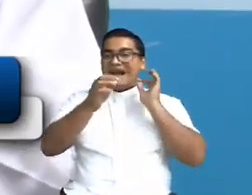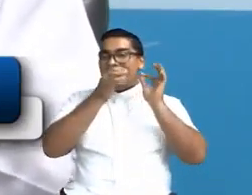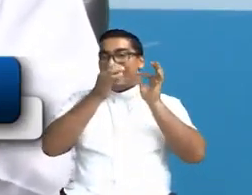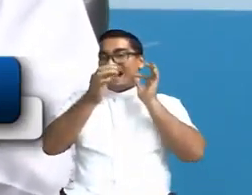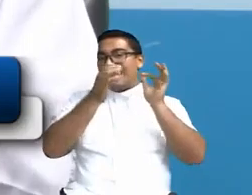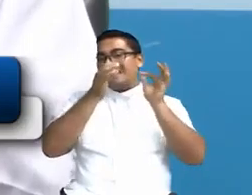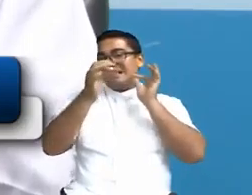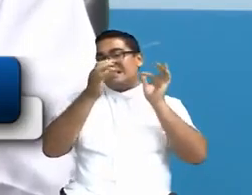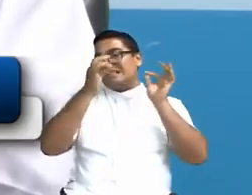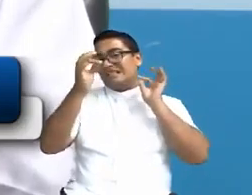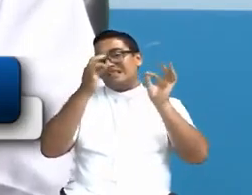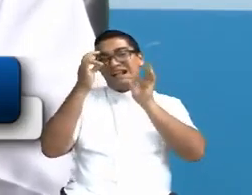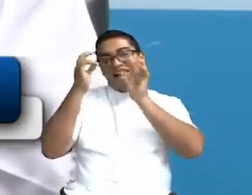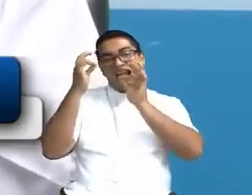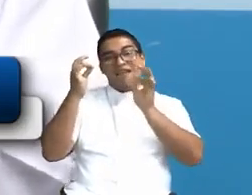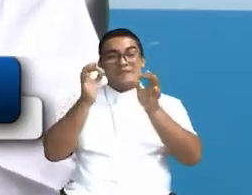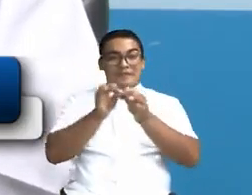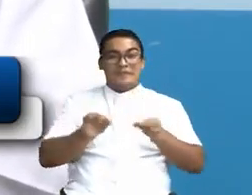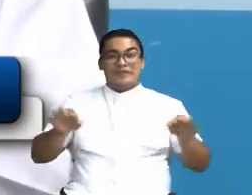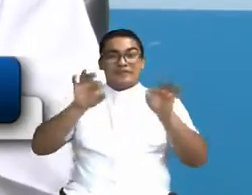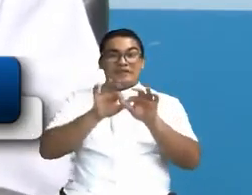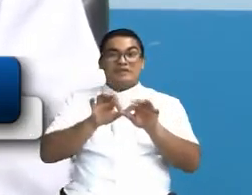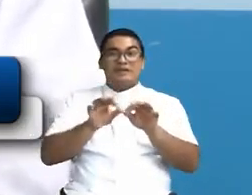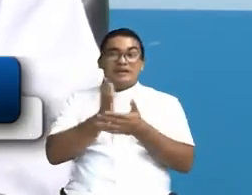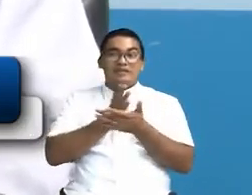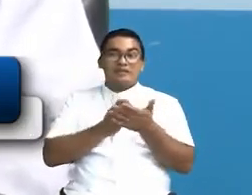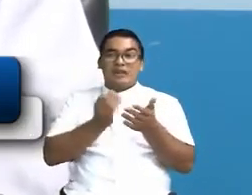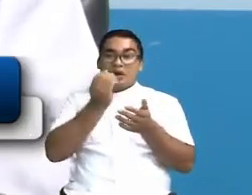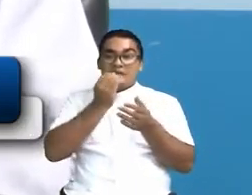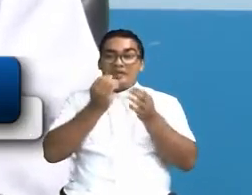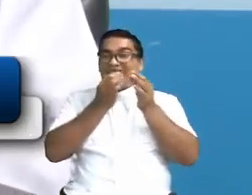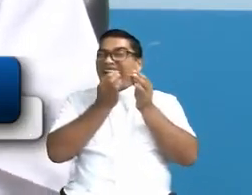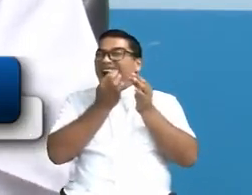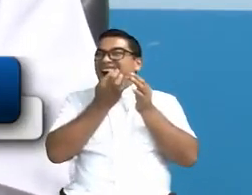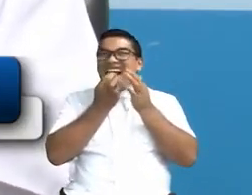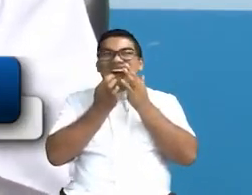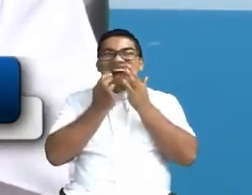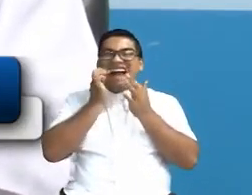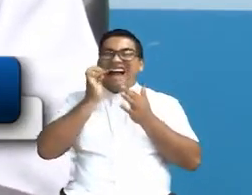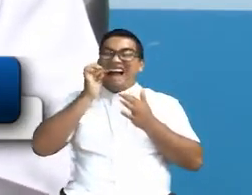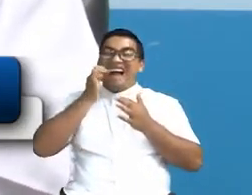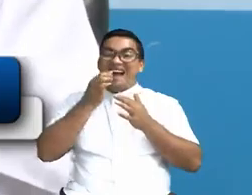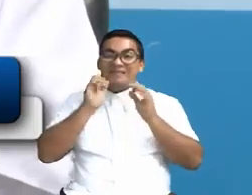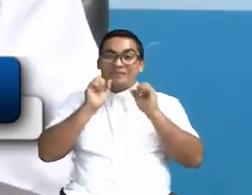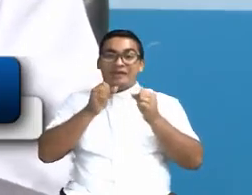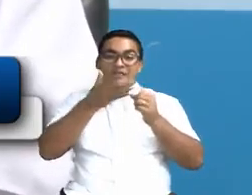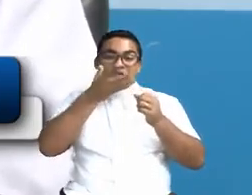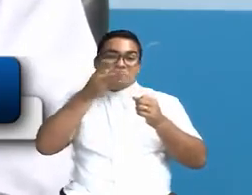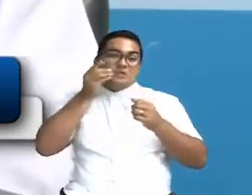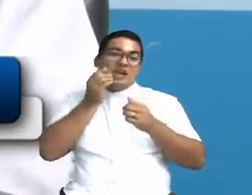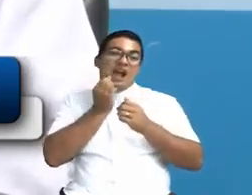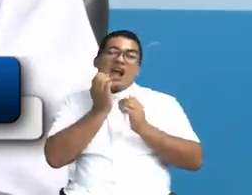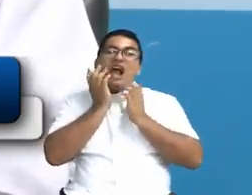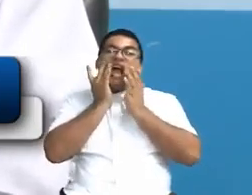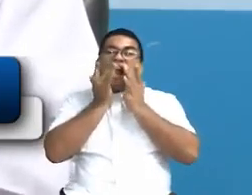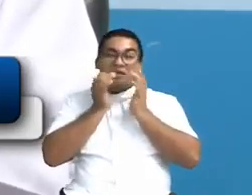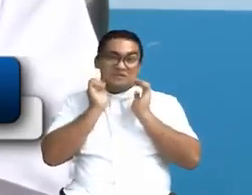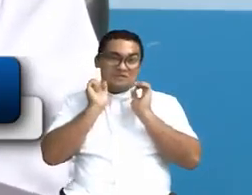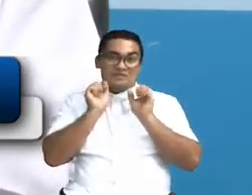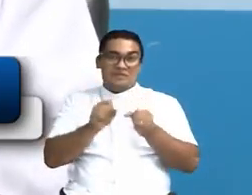dental. Eso es muy importante porque esos residuos de alimentos que se quedan a nivel de los espacios dentales, pues